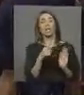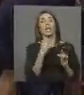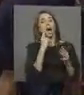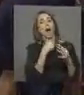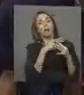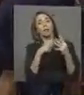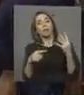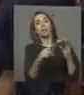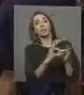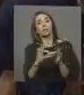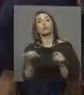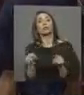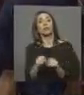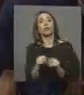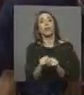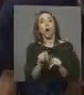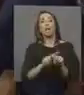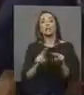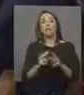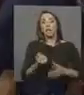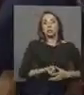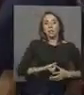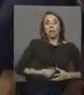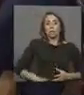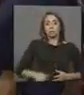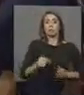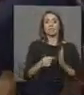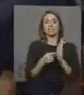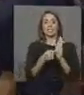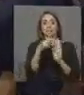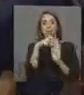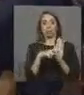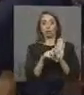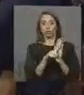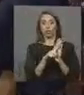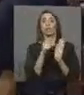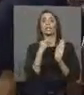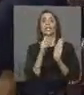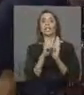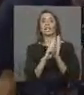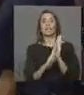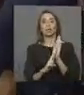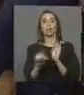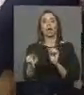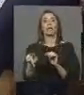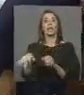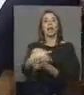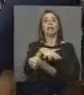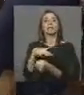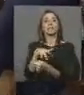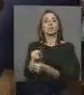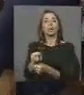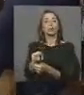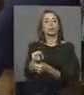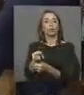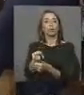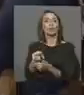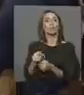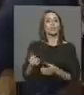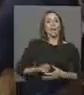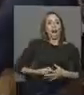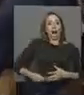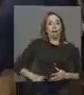múltiples razones, y lo que pretende esta iniciativa legal es simplemente regular dicha situación con la finalidad de que se contemple como